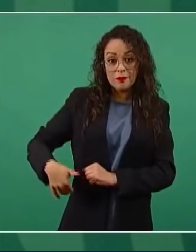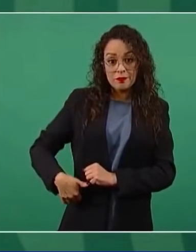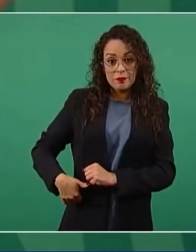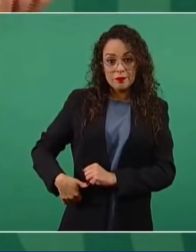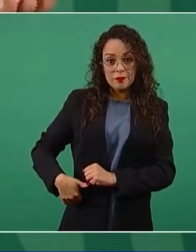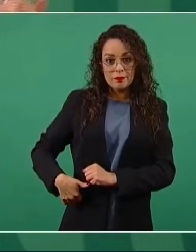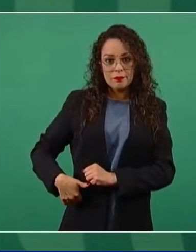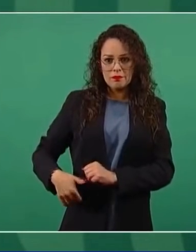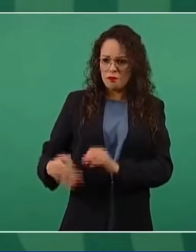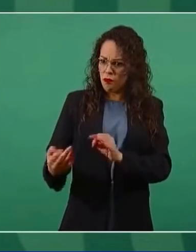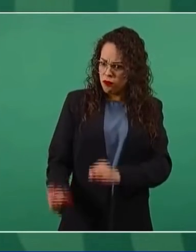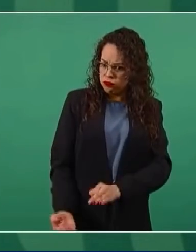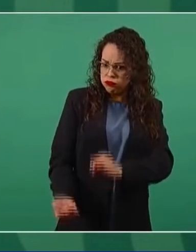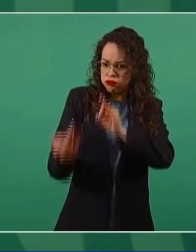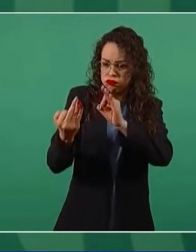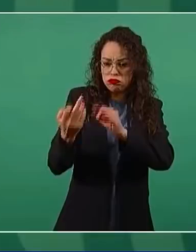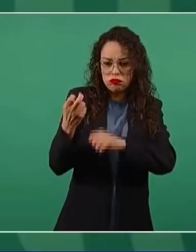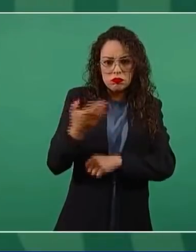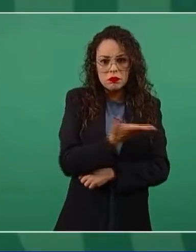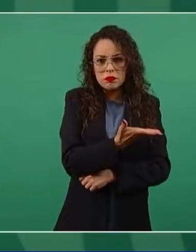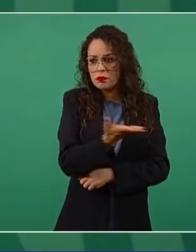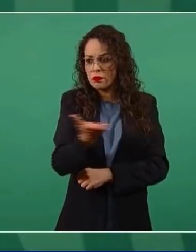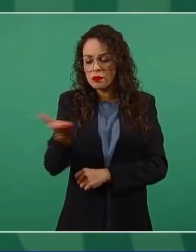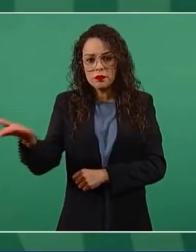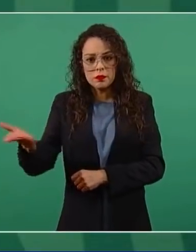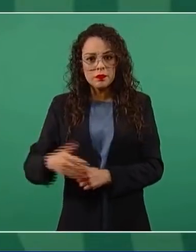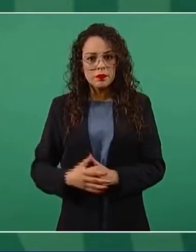enfrentar eso.